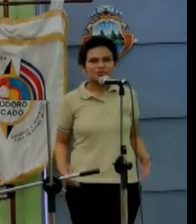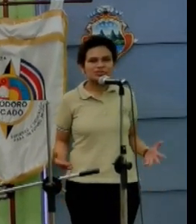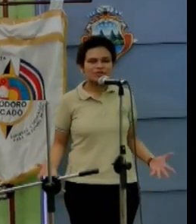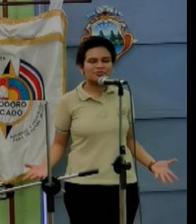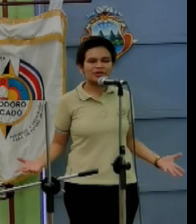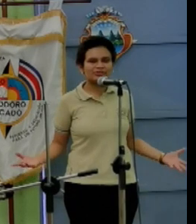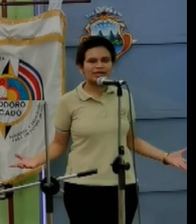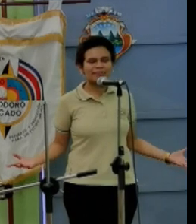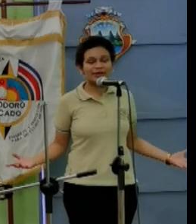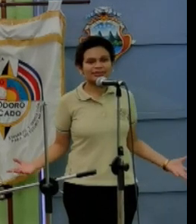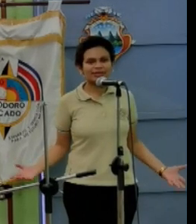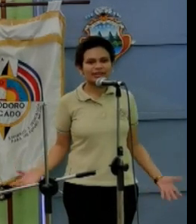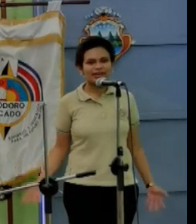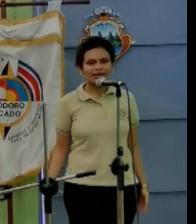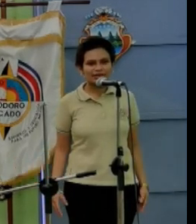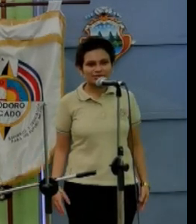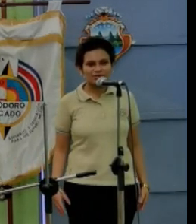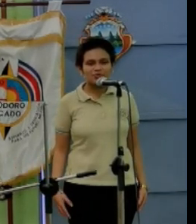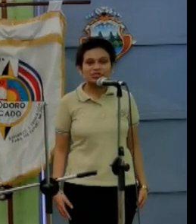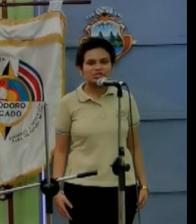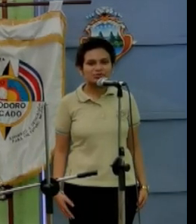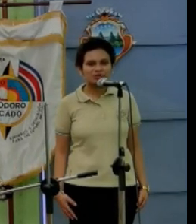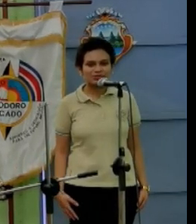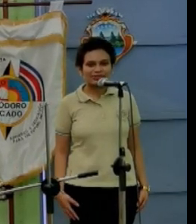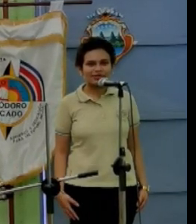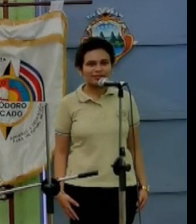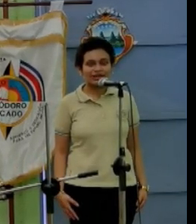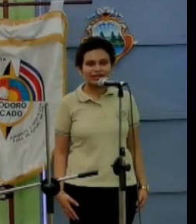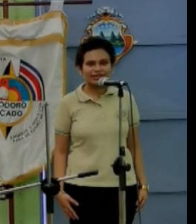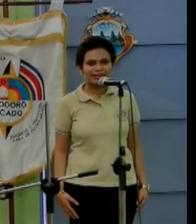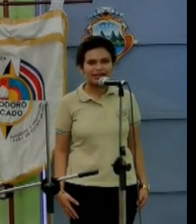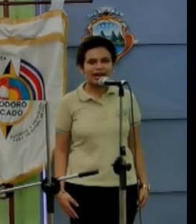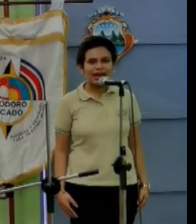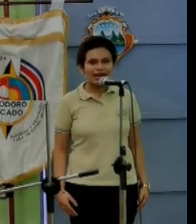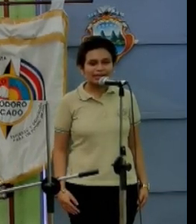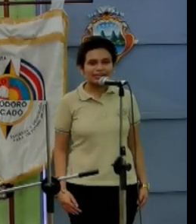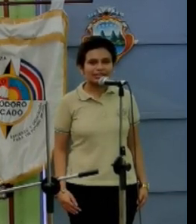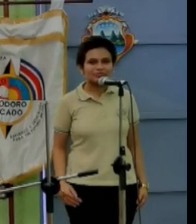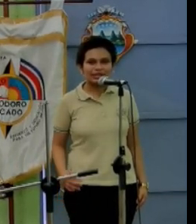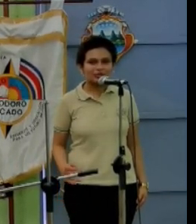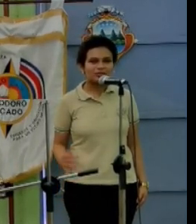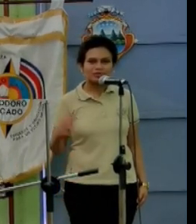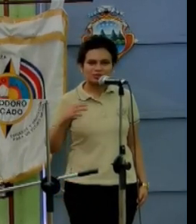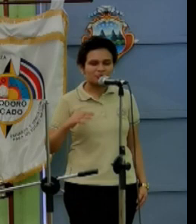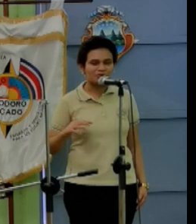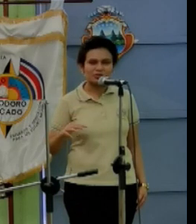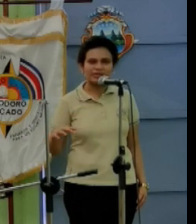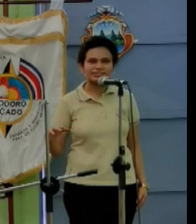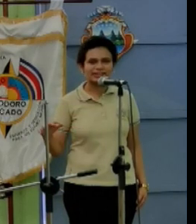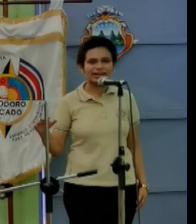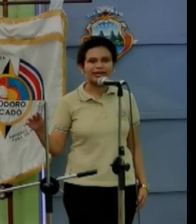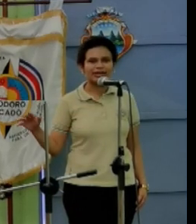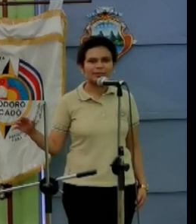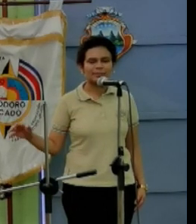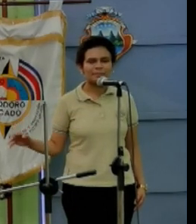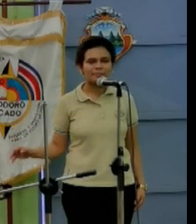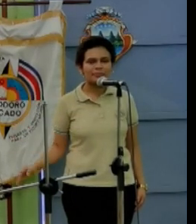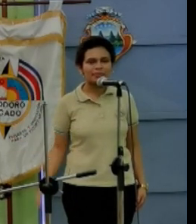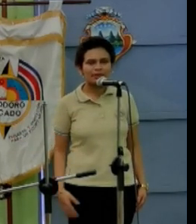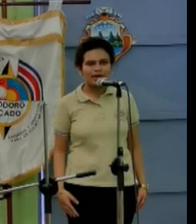Yo no quiero un cuchillo en manos de la patria, ni un cuchillo ni un rifle para nadie. La tierra es para todos como lo es el